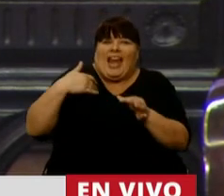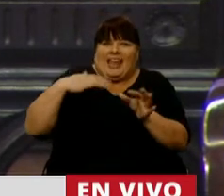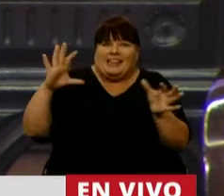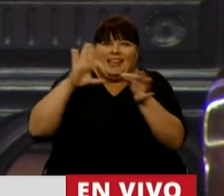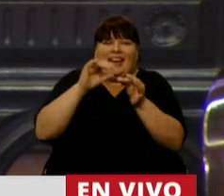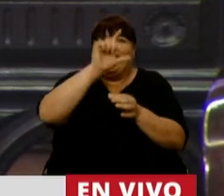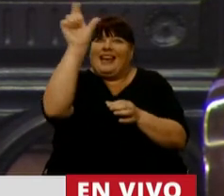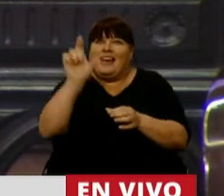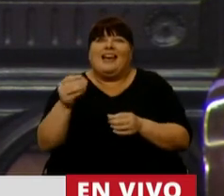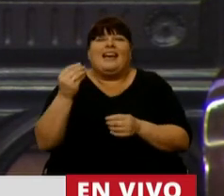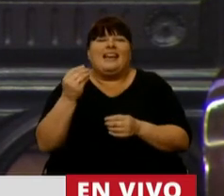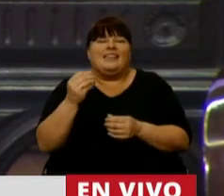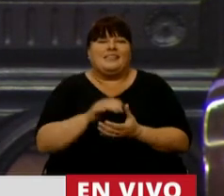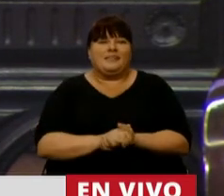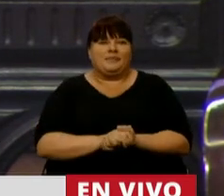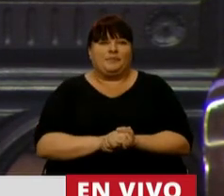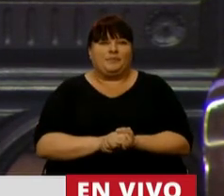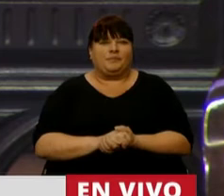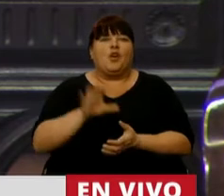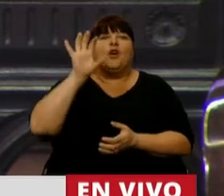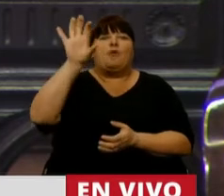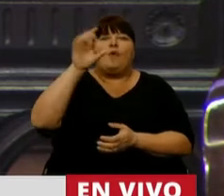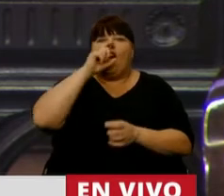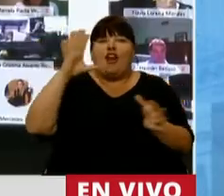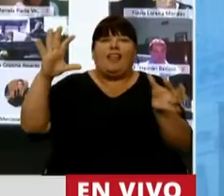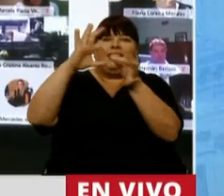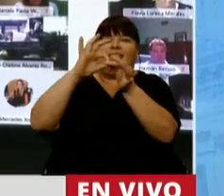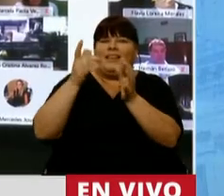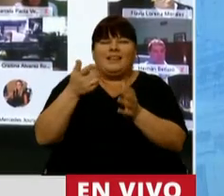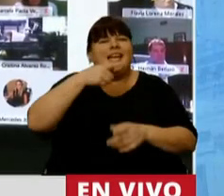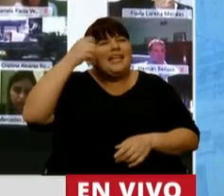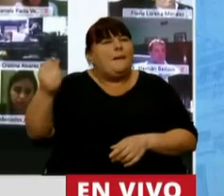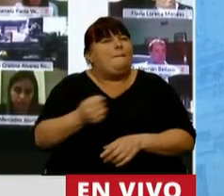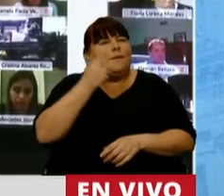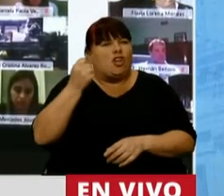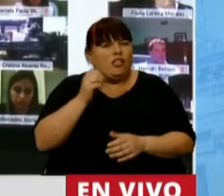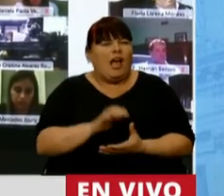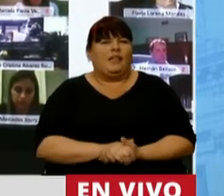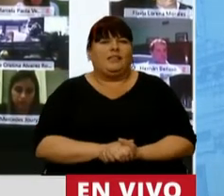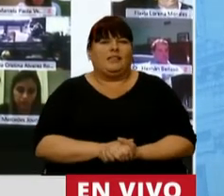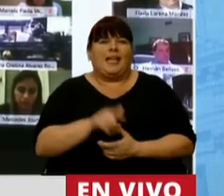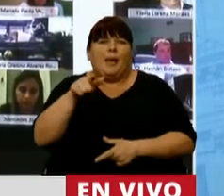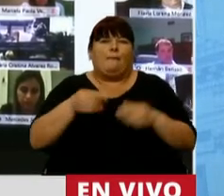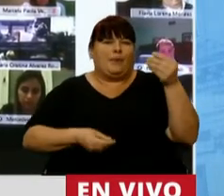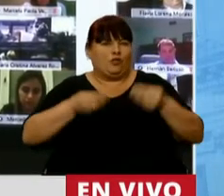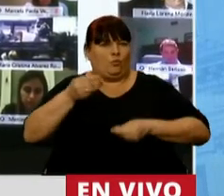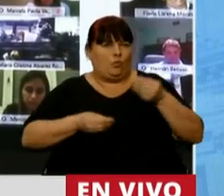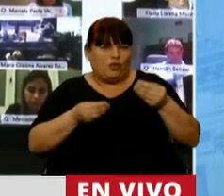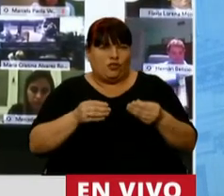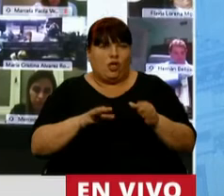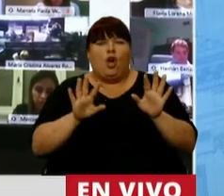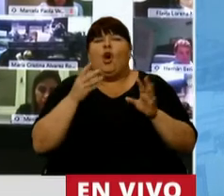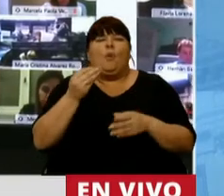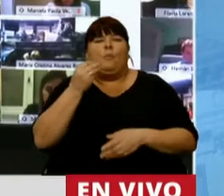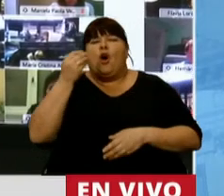que es el territorio de la provincia de Corrientes. Es muy importante este presupuesto. ¿Pero por